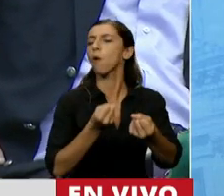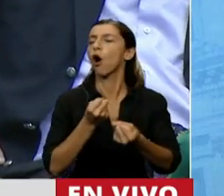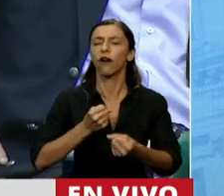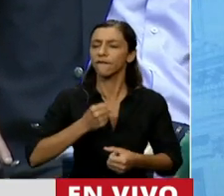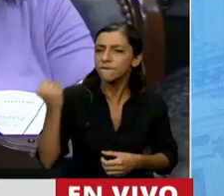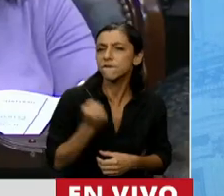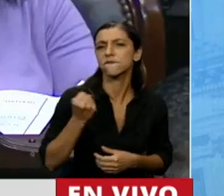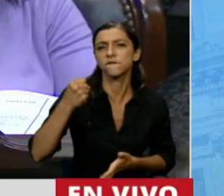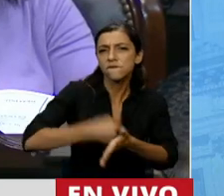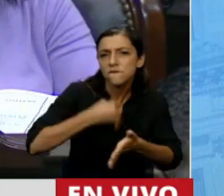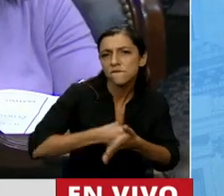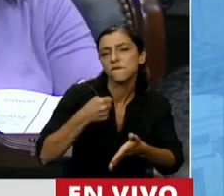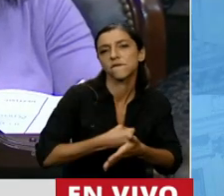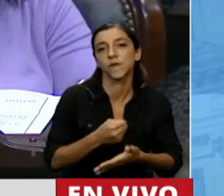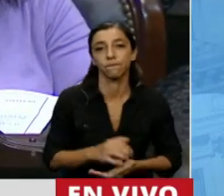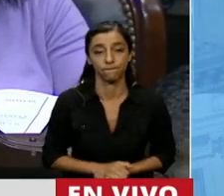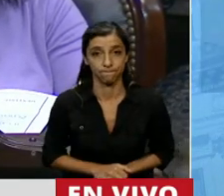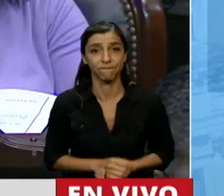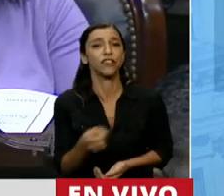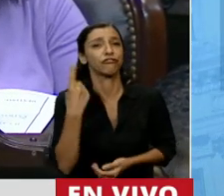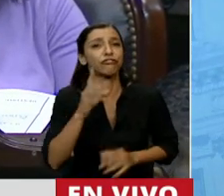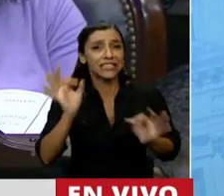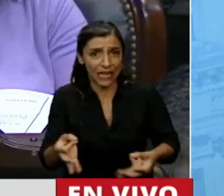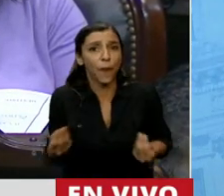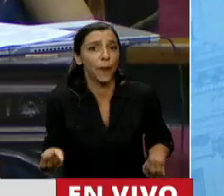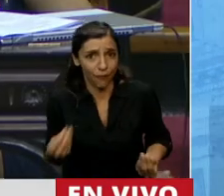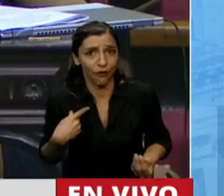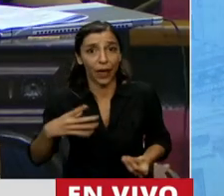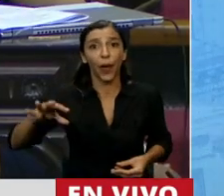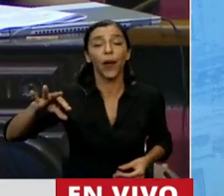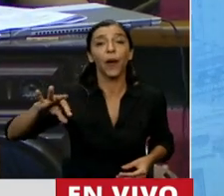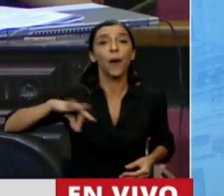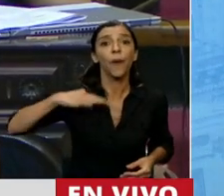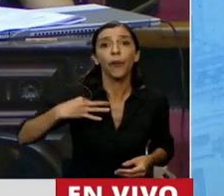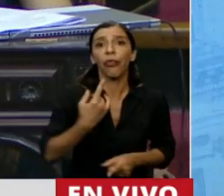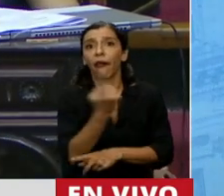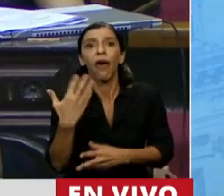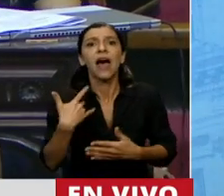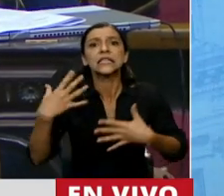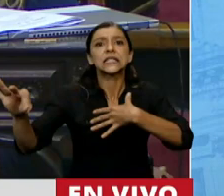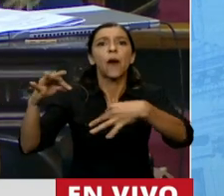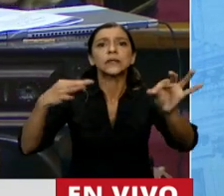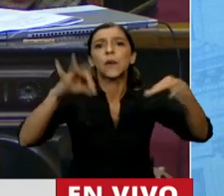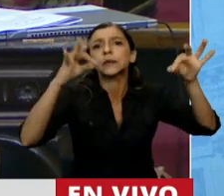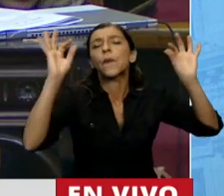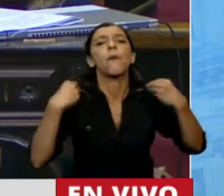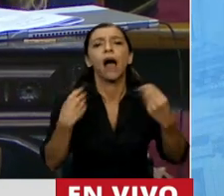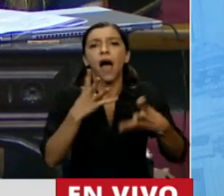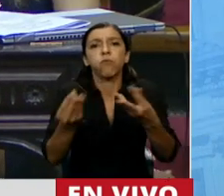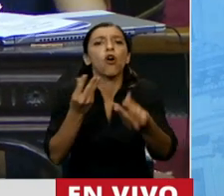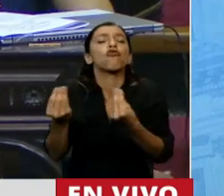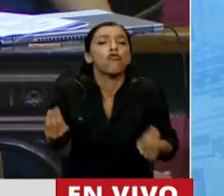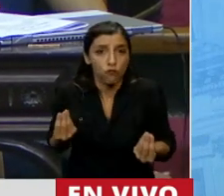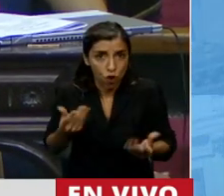sentido. Las vidas se salvan conquistando derechos. Las vidas se salvan con políticas